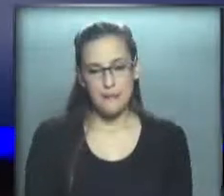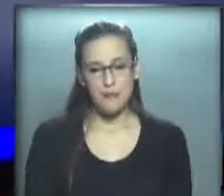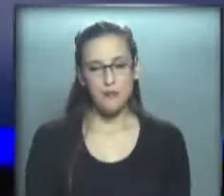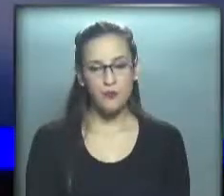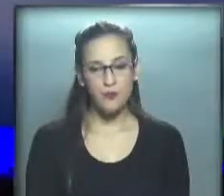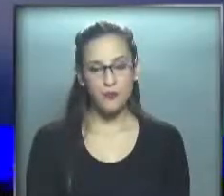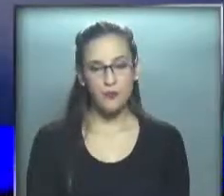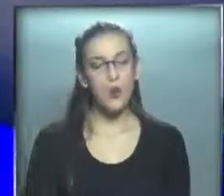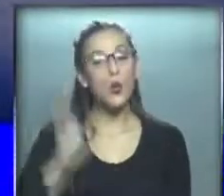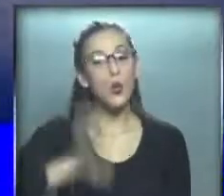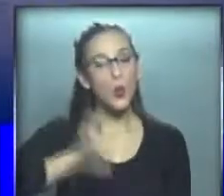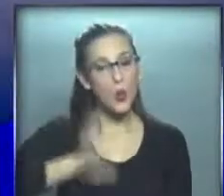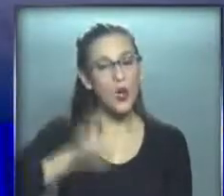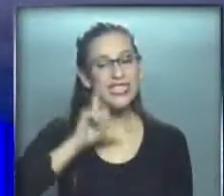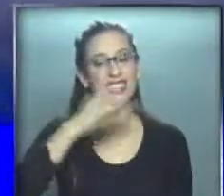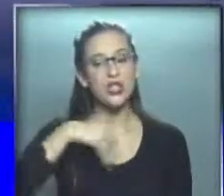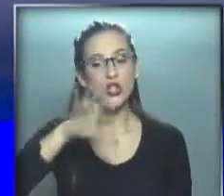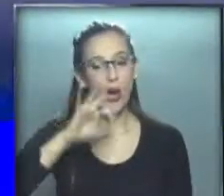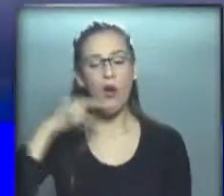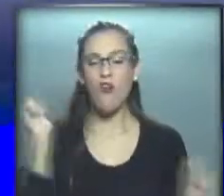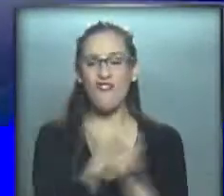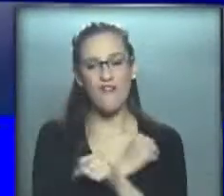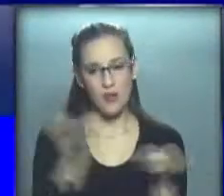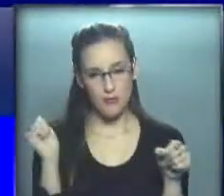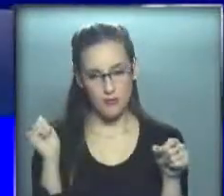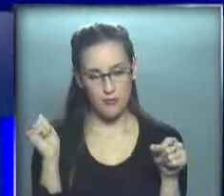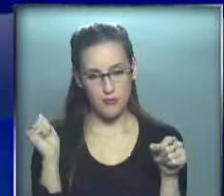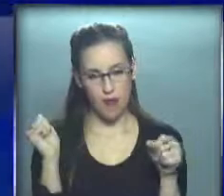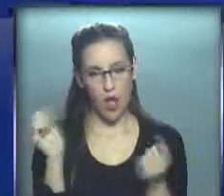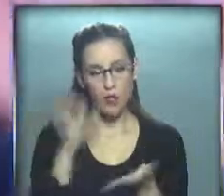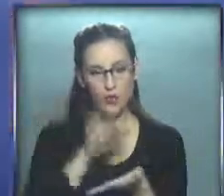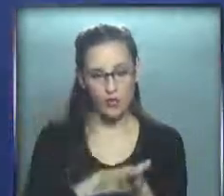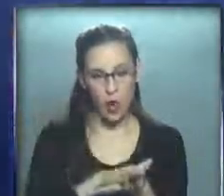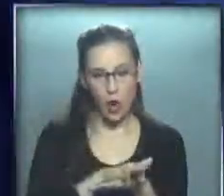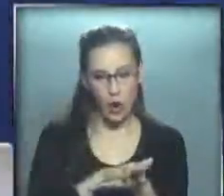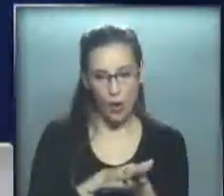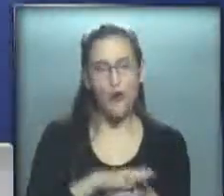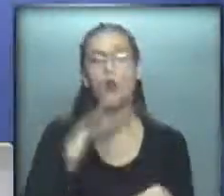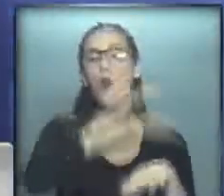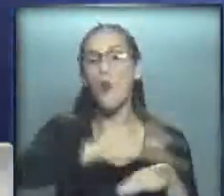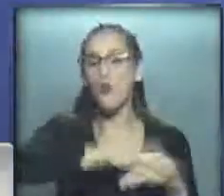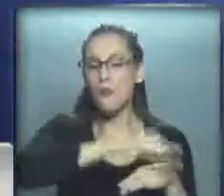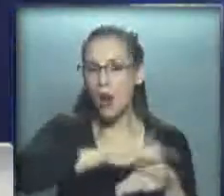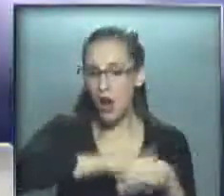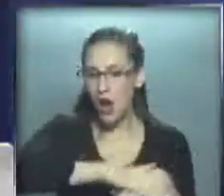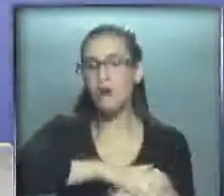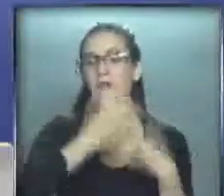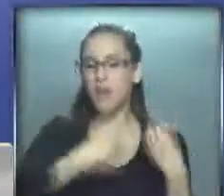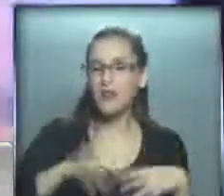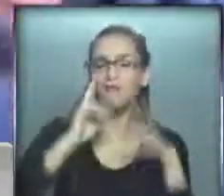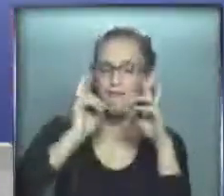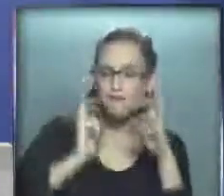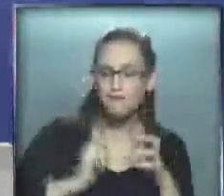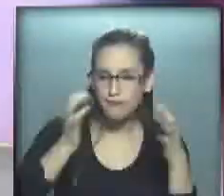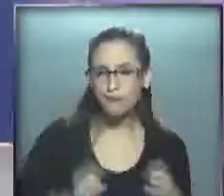El juez Lijo confirmó el procesamiento de todos los imputados en el caso Chicone. Reiteramos la noticia de esta